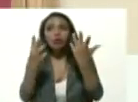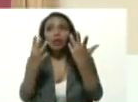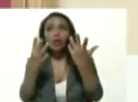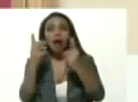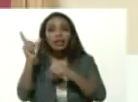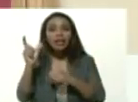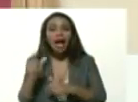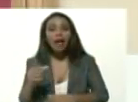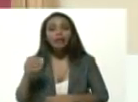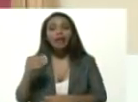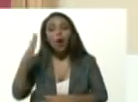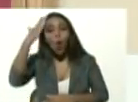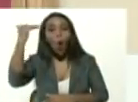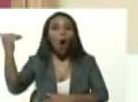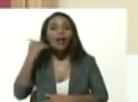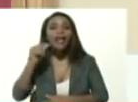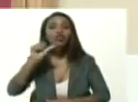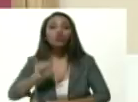del Sur,